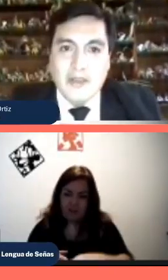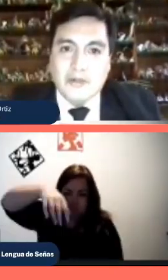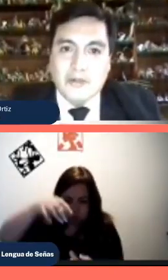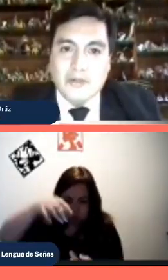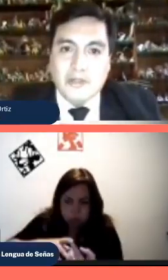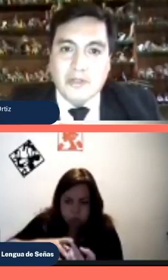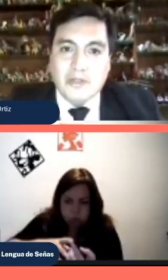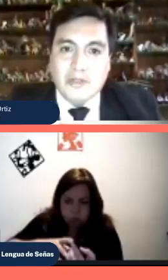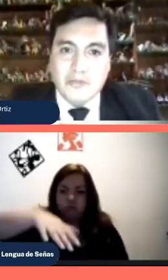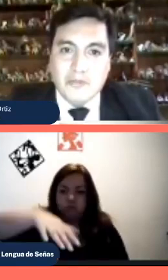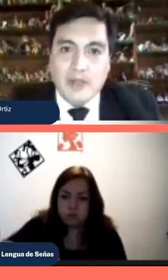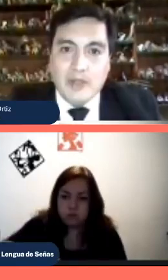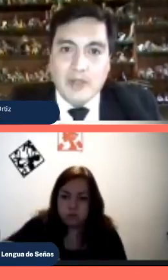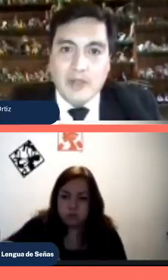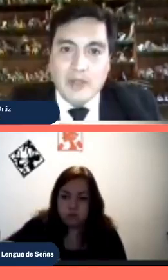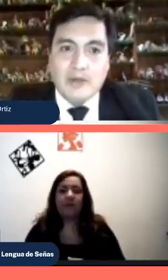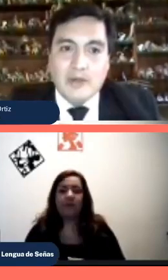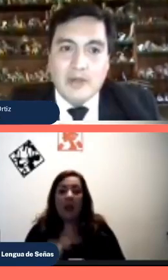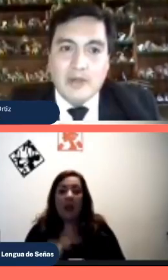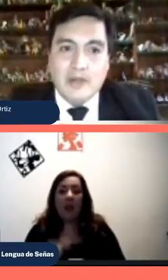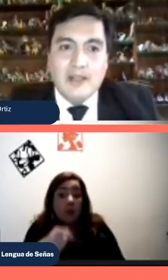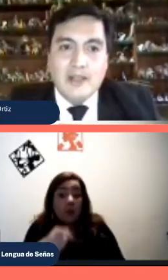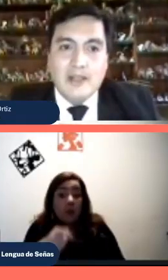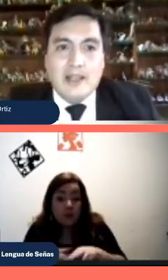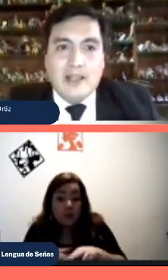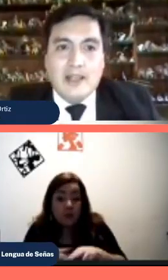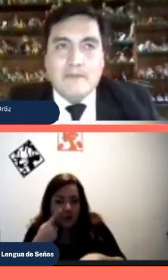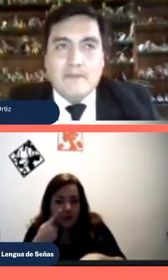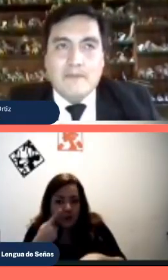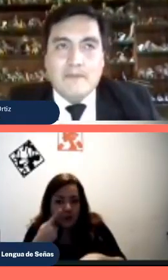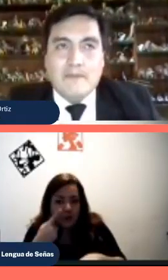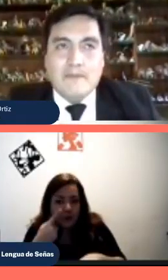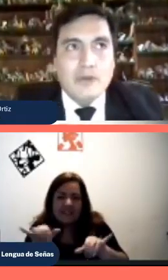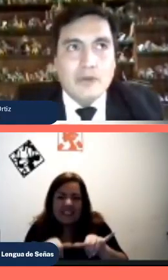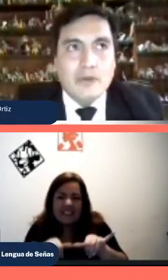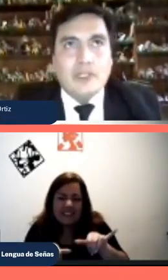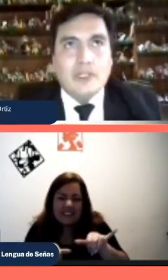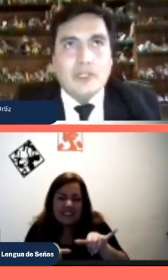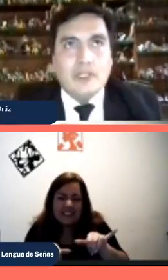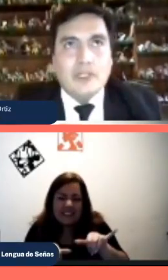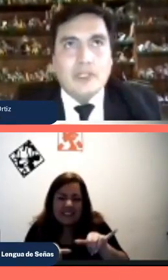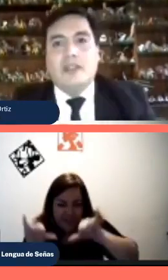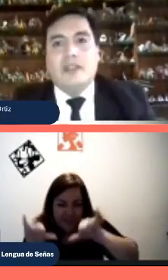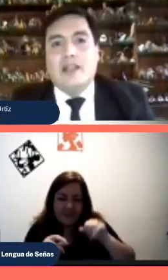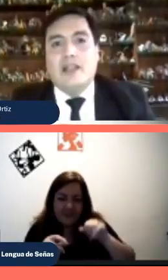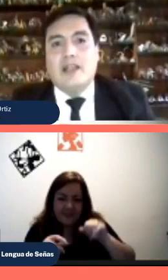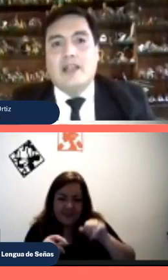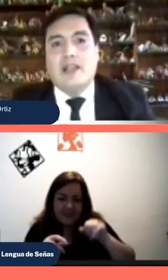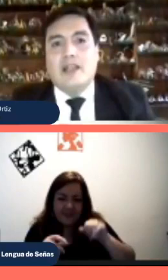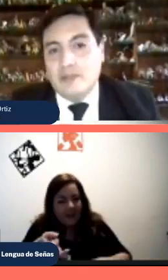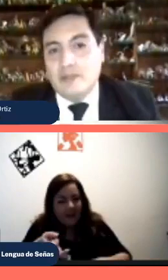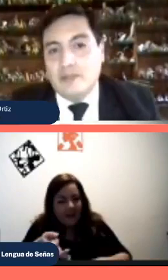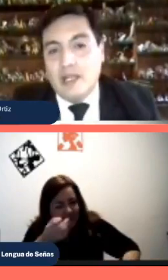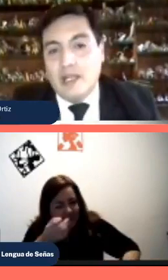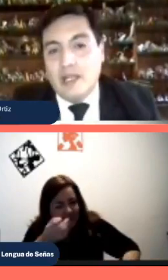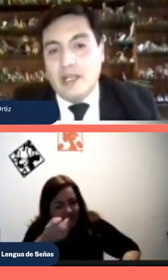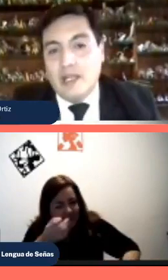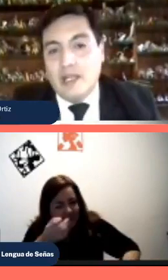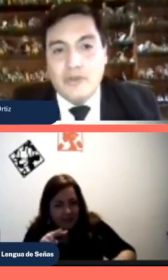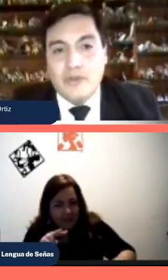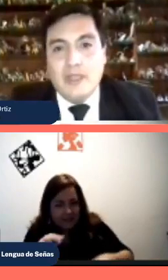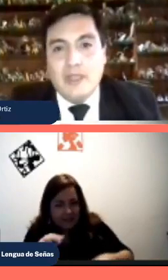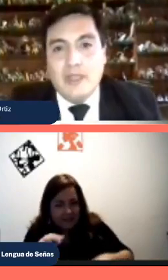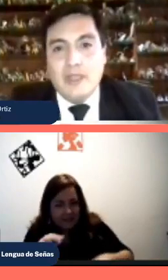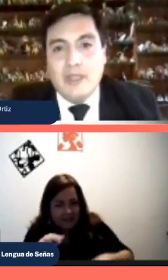hizo conocido por un experimento en el cual él trató de hacer que las aves, en este caso un